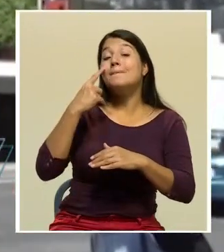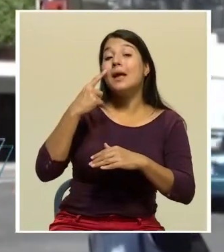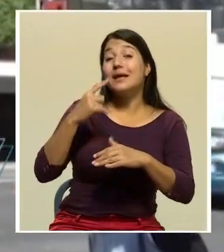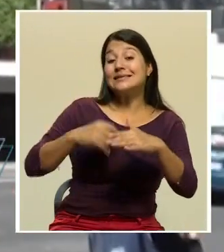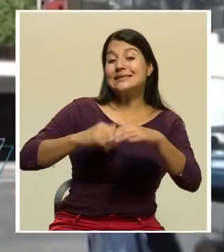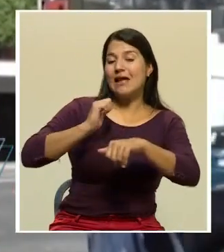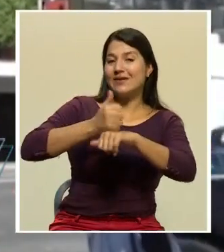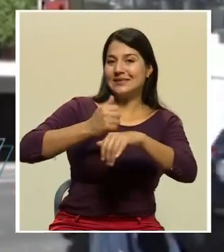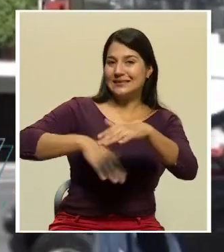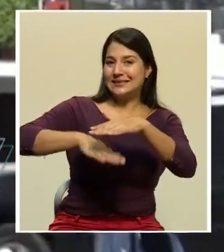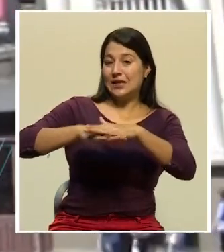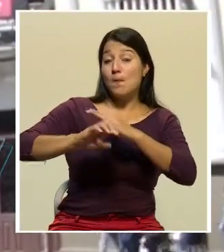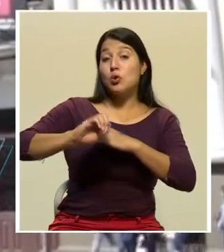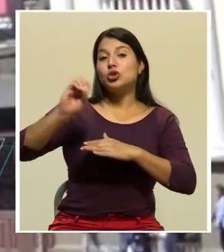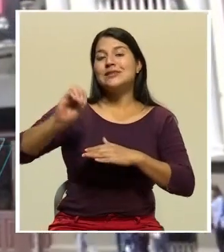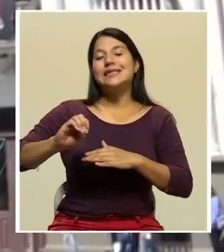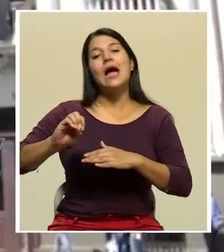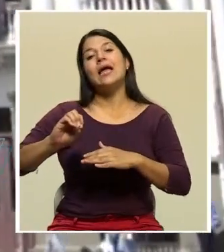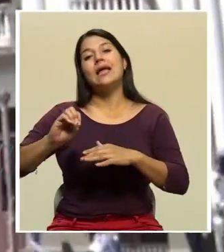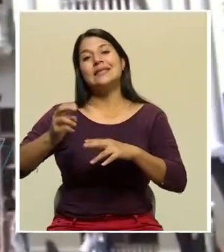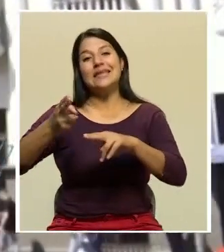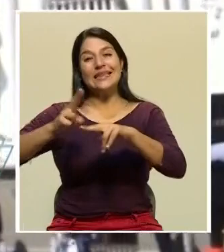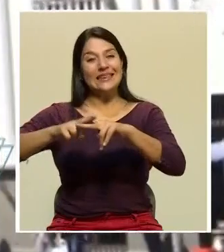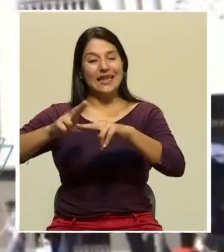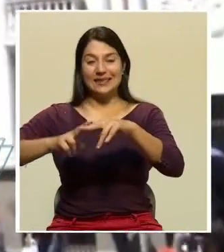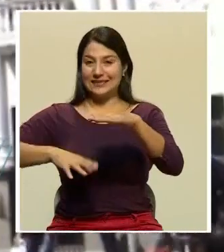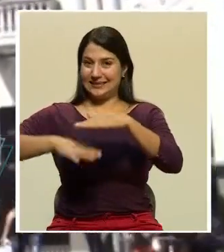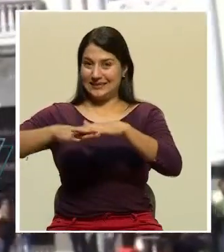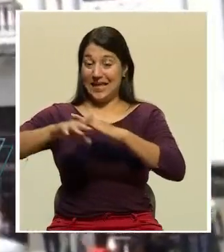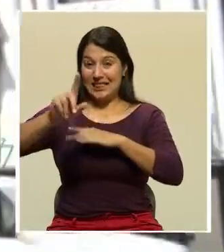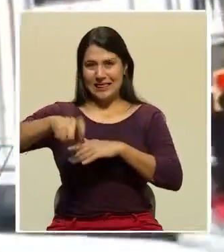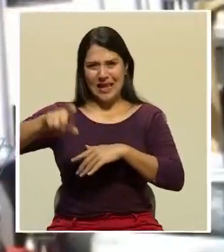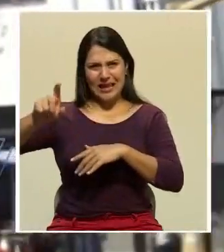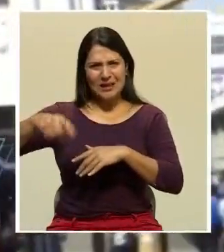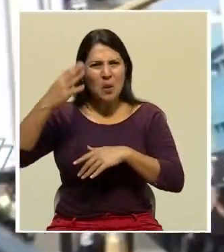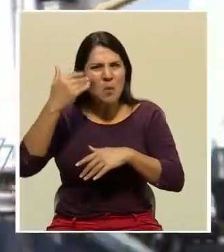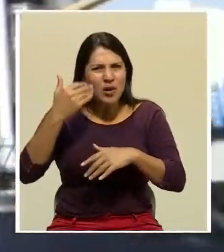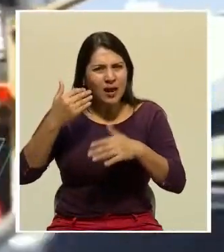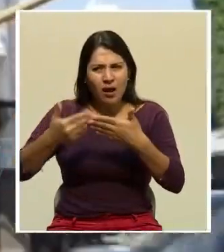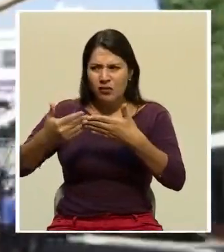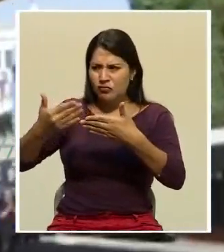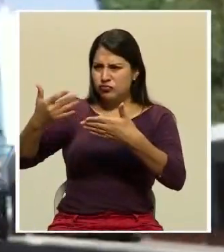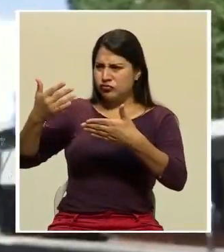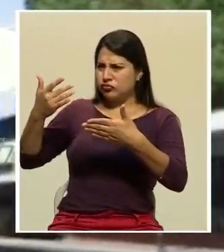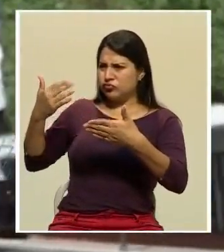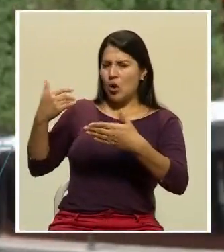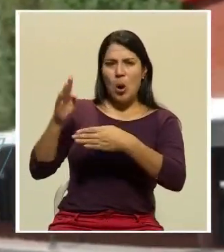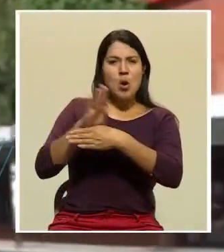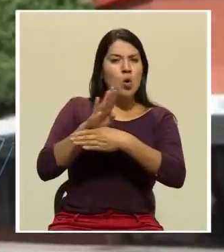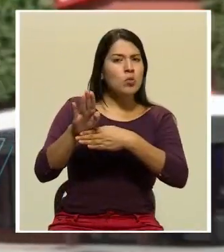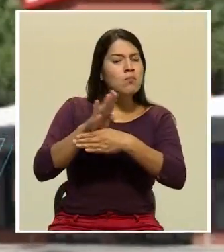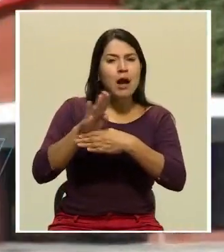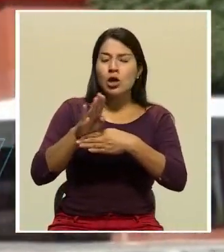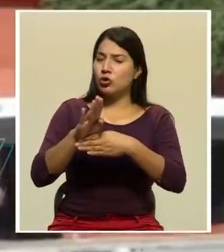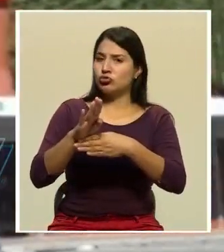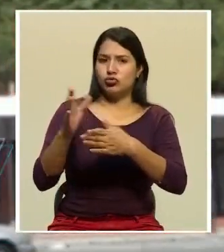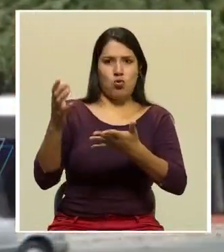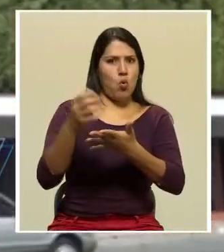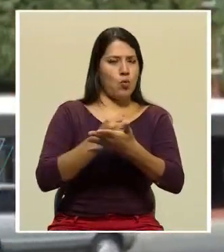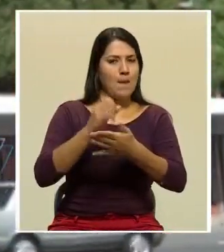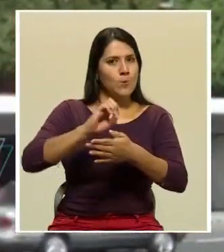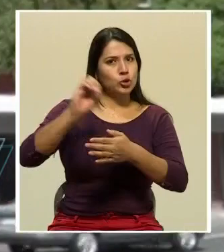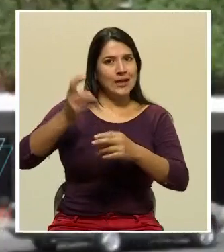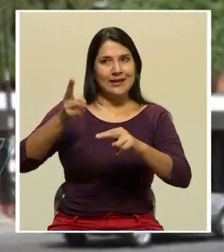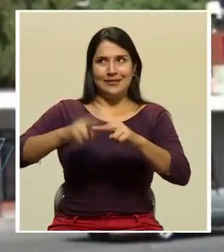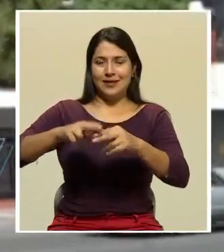clientes. Durante décadas, las entidades financieras cobraron tasas que a nivel internacional se consideran usureras.